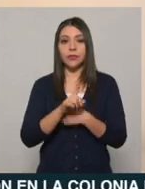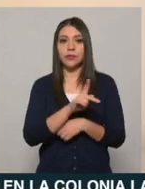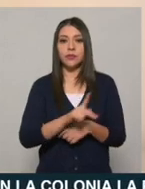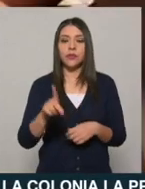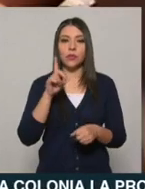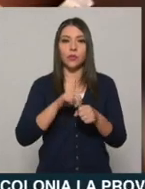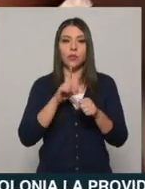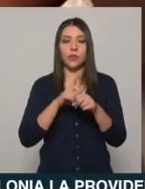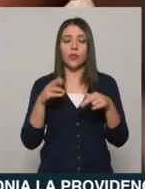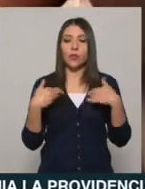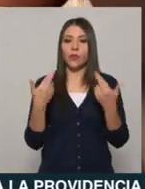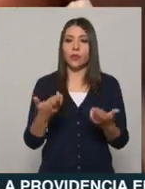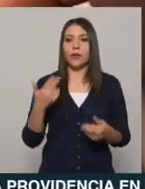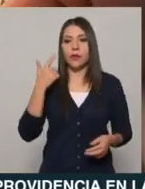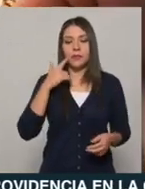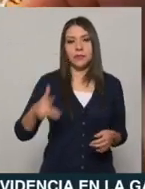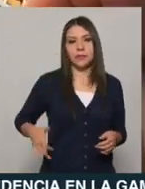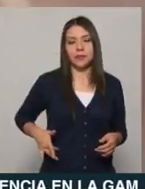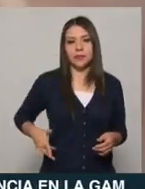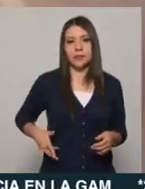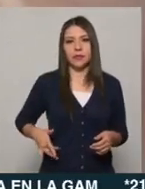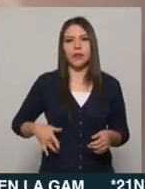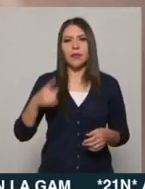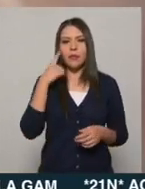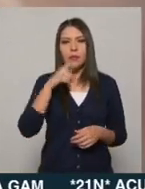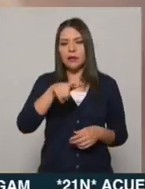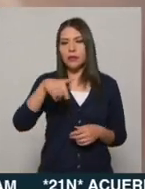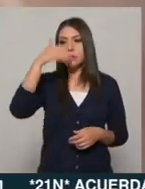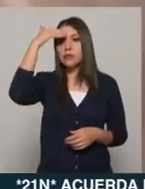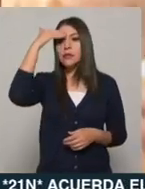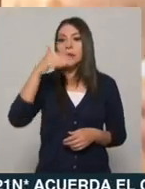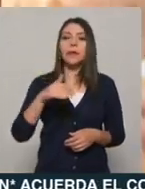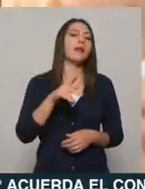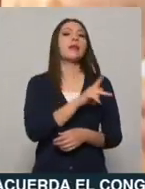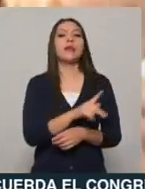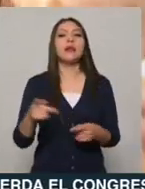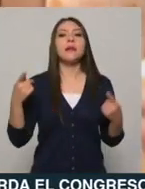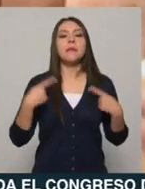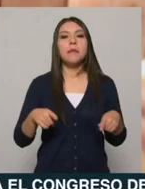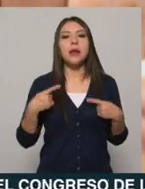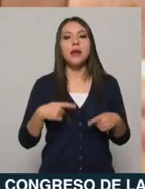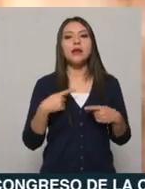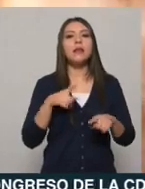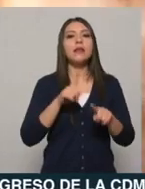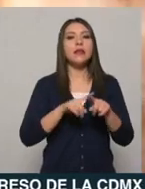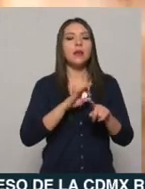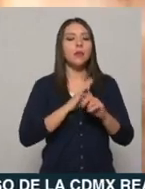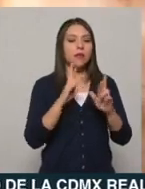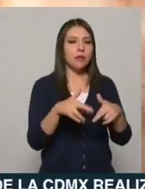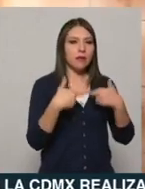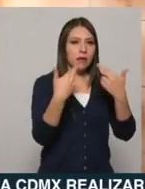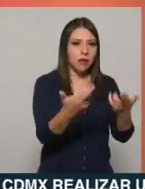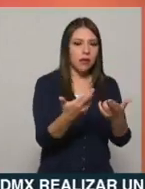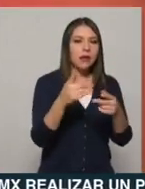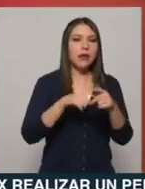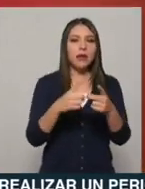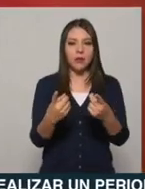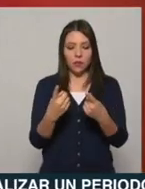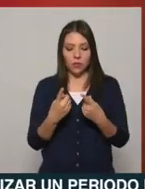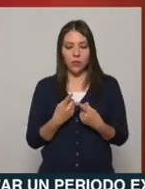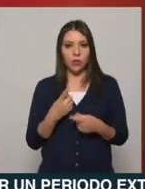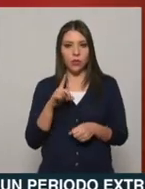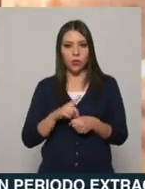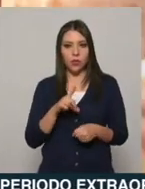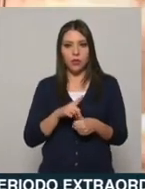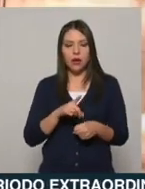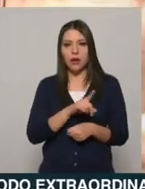renal pareada es una nueva alternativa que permite la identificación de parejas receptor-donador compatibles entre aún personas